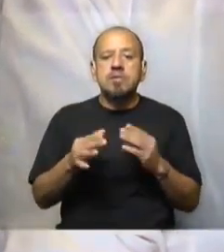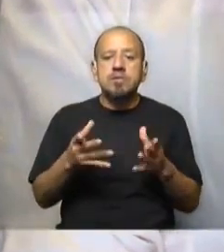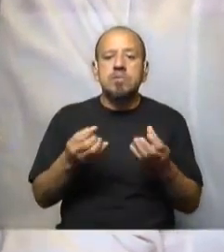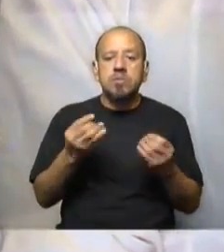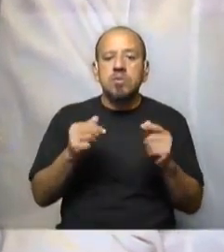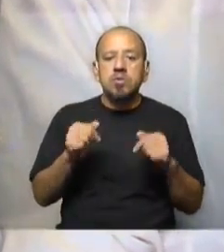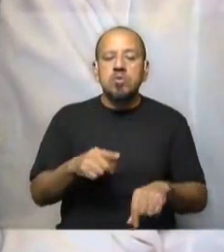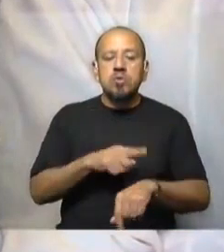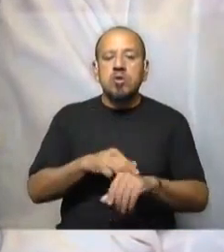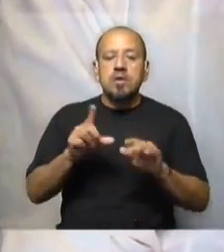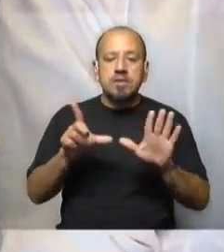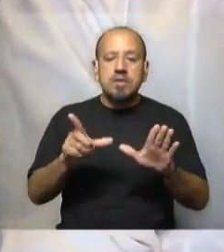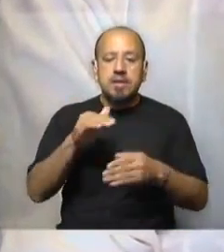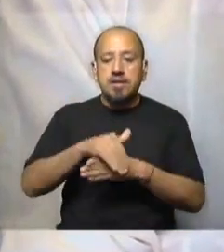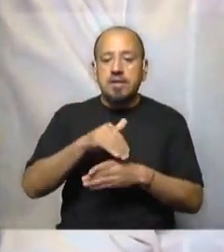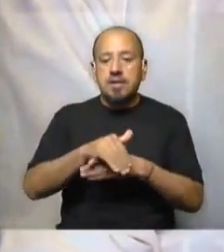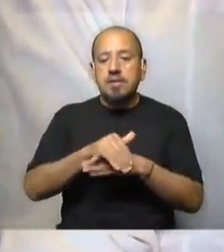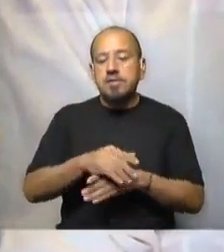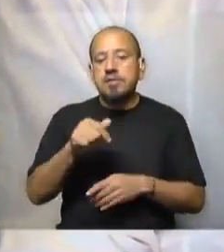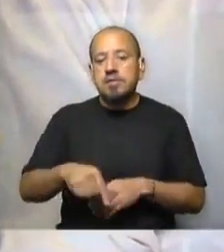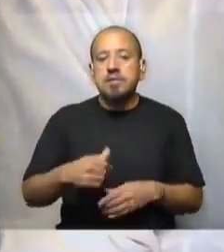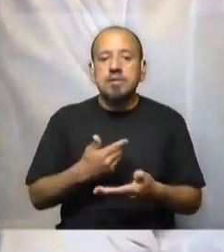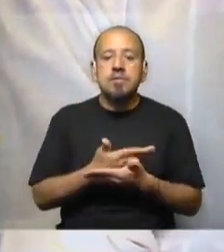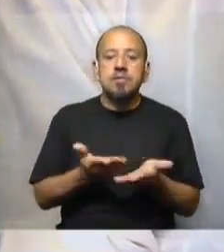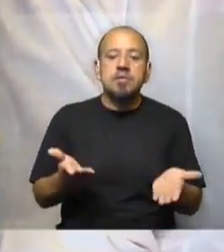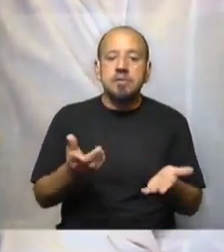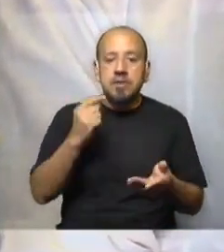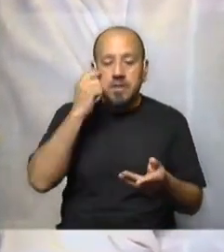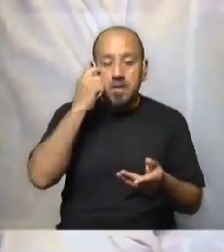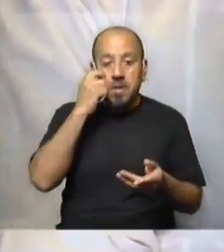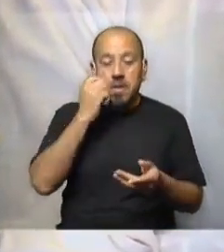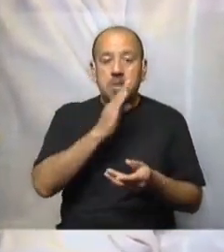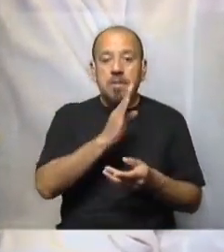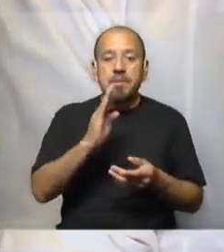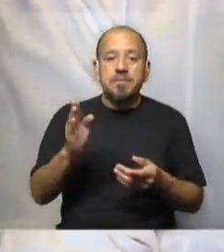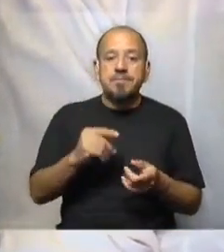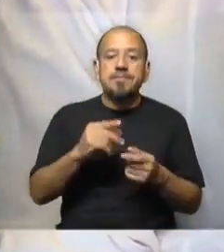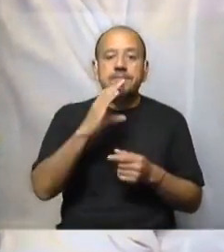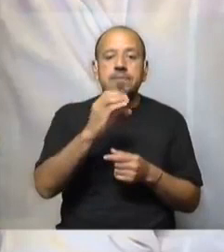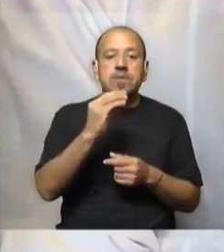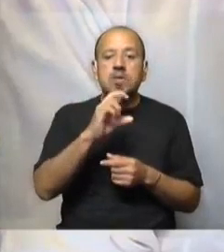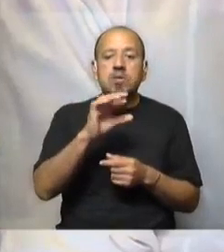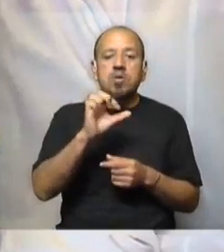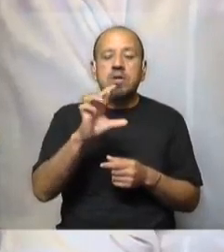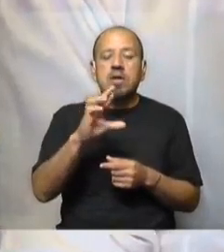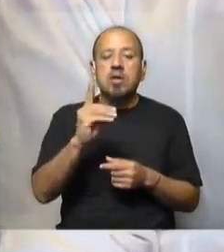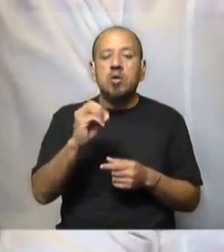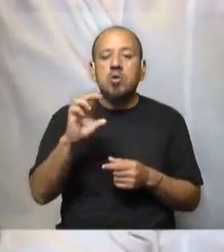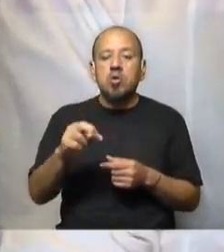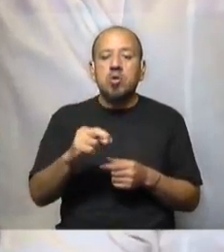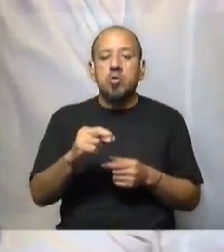porque hoy a las 19 horas aquí se va a estar presentando el libro El Corredor Polaco, que